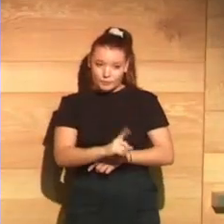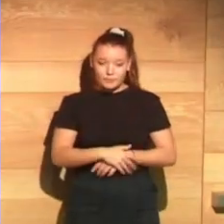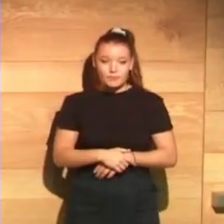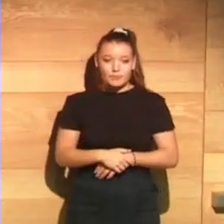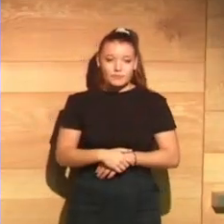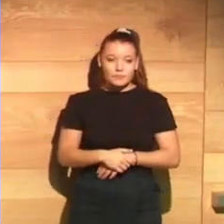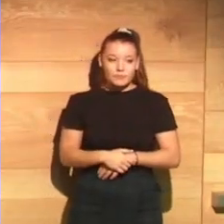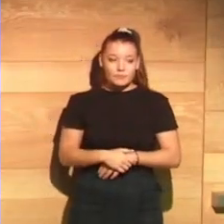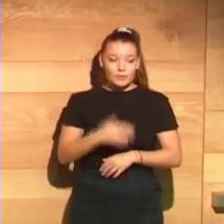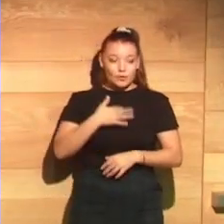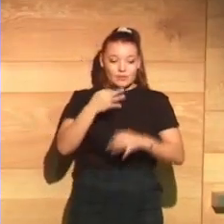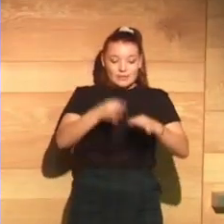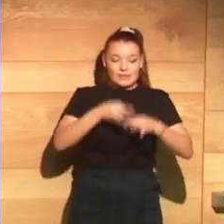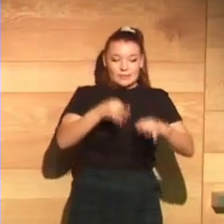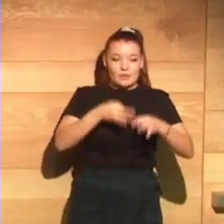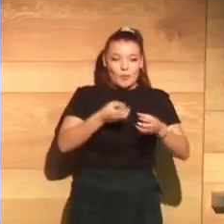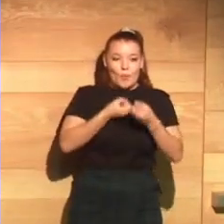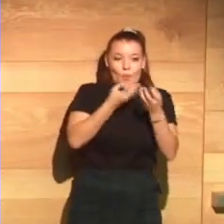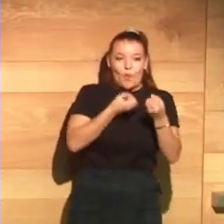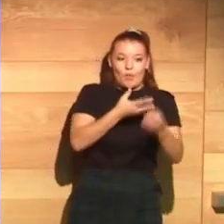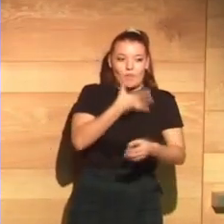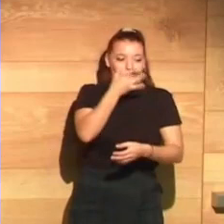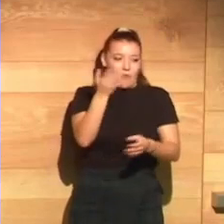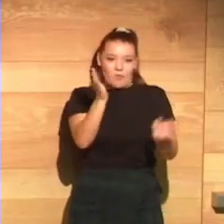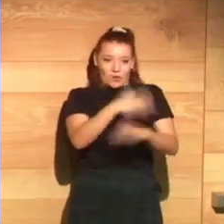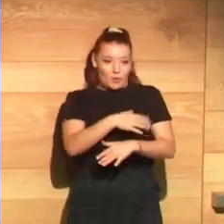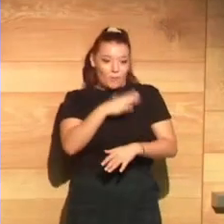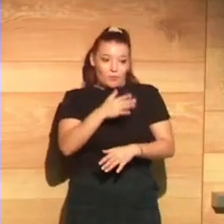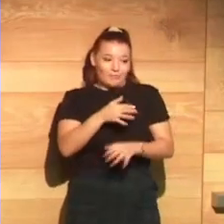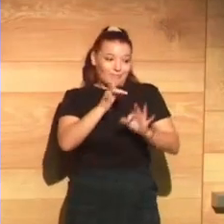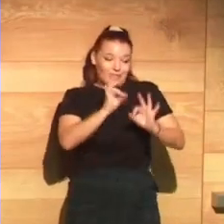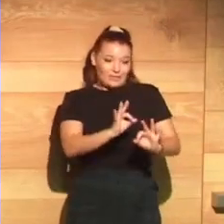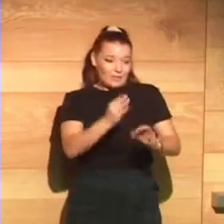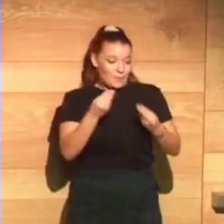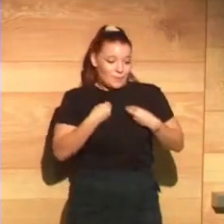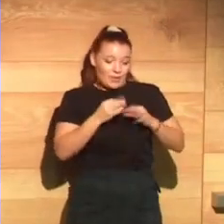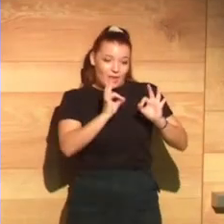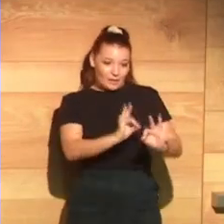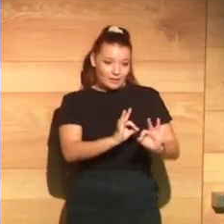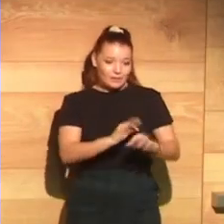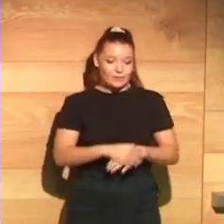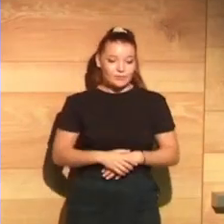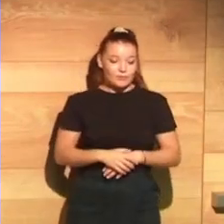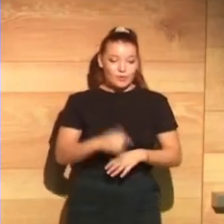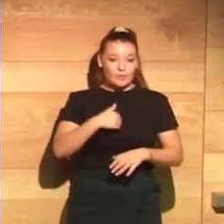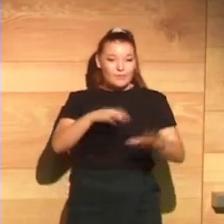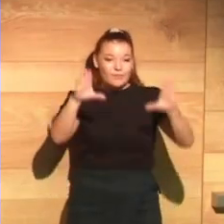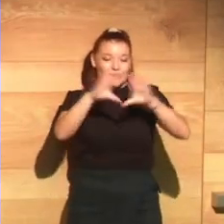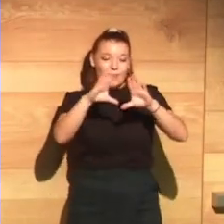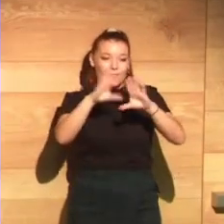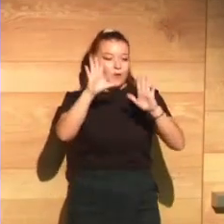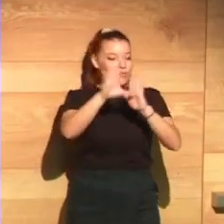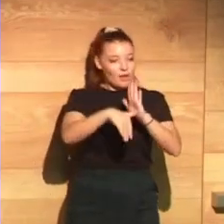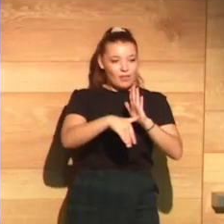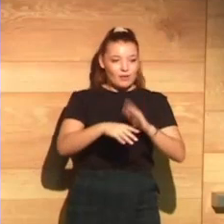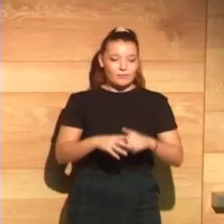de cosas, ¿no? Yo siempre también lo cuento, y lo cuento sin vergüenza, porque ¿qué le vamos a hacer? La vida es así. Yo llegué al